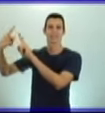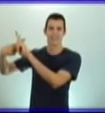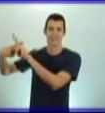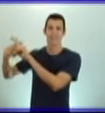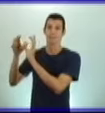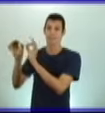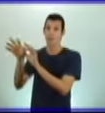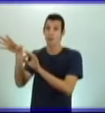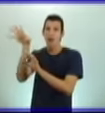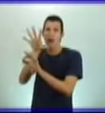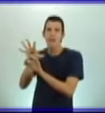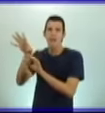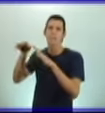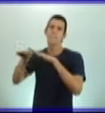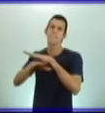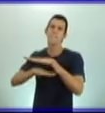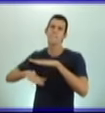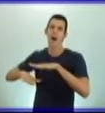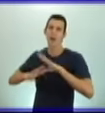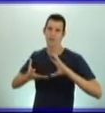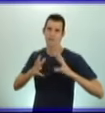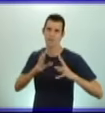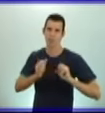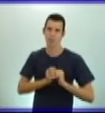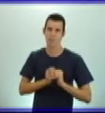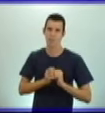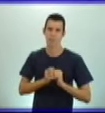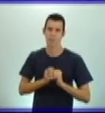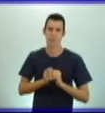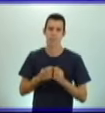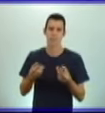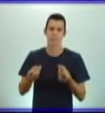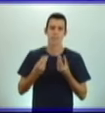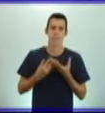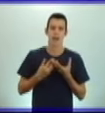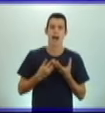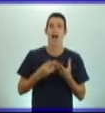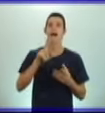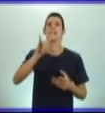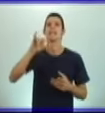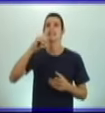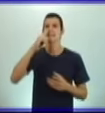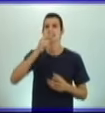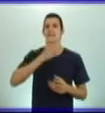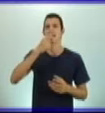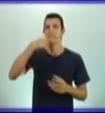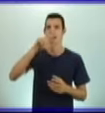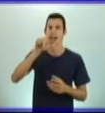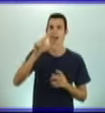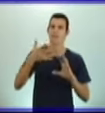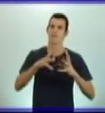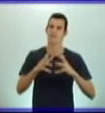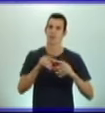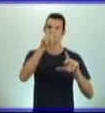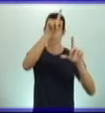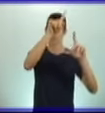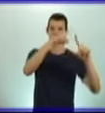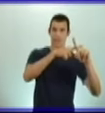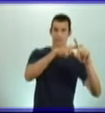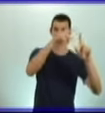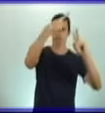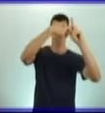la ecuación f en x igual a 1 sobre x más 3, hallar f en 4. Primero, ¿qué significa r en